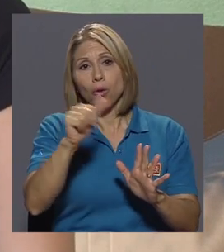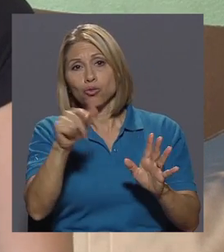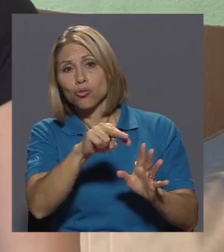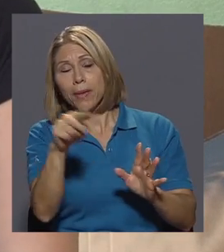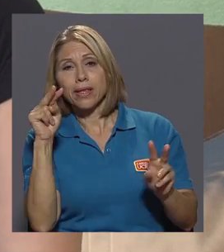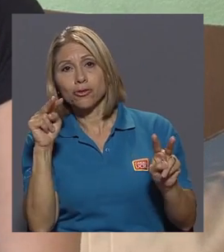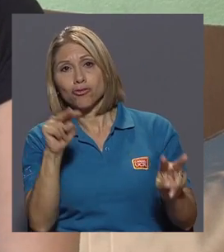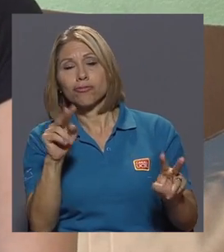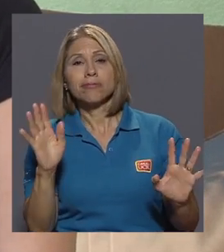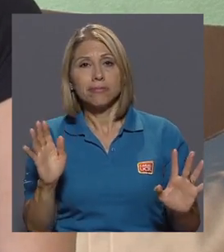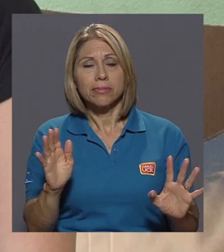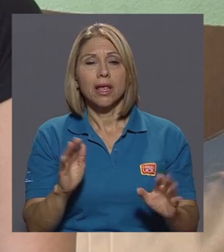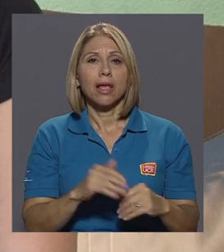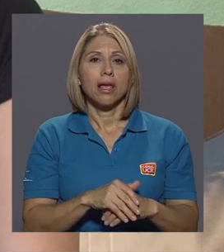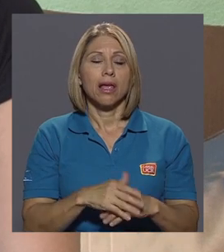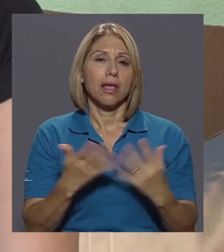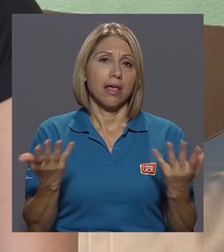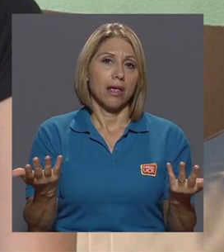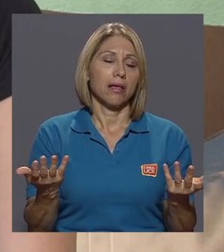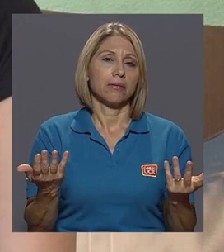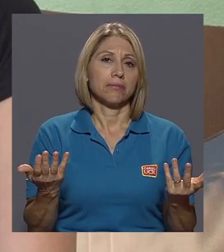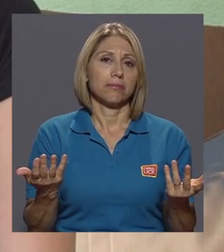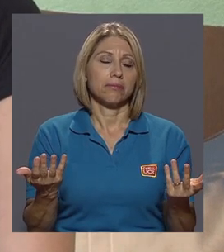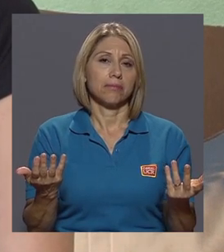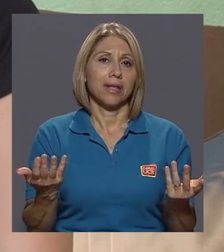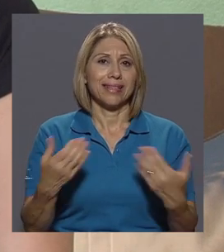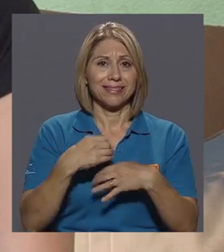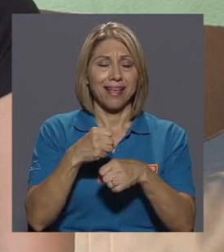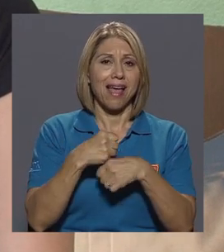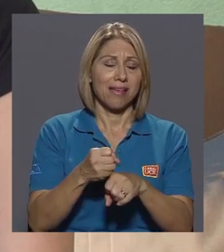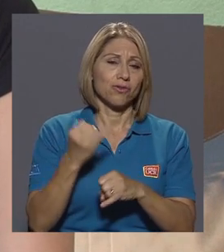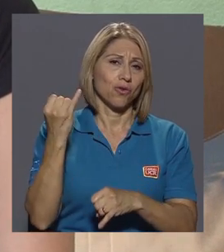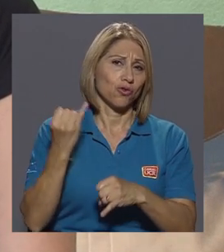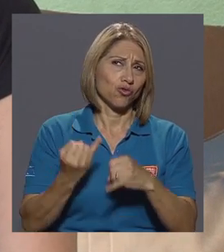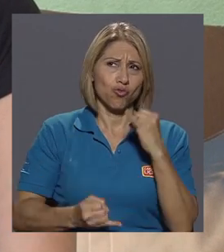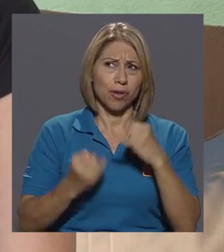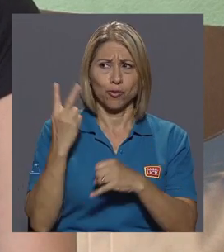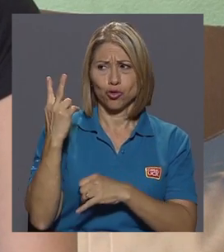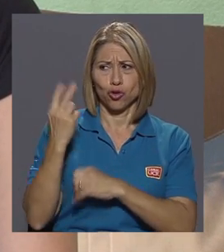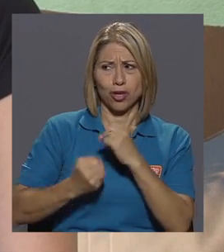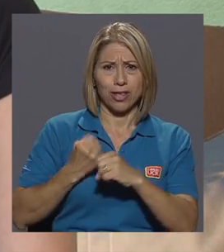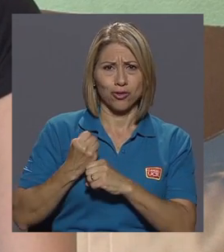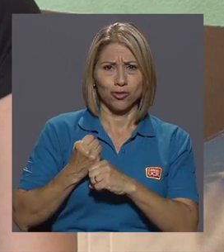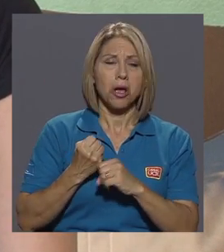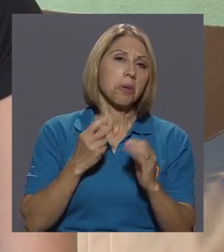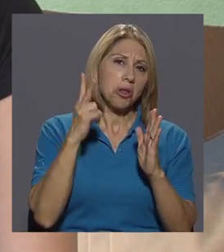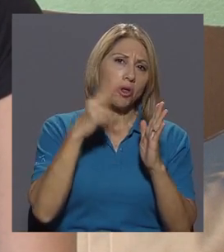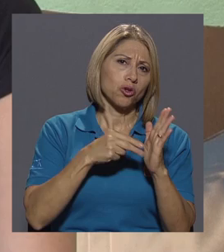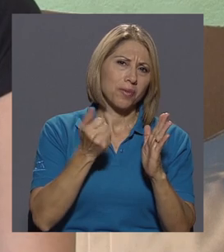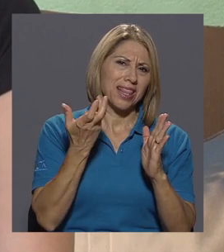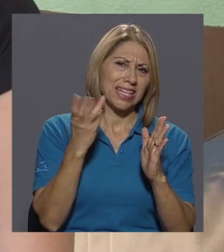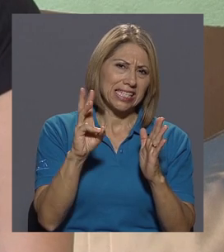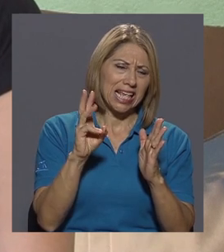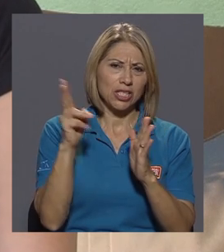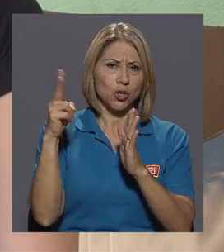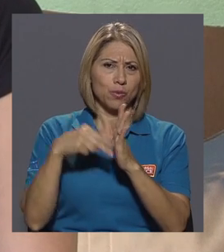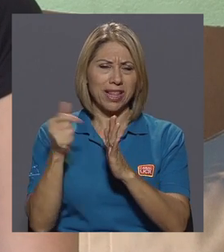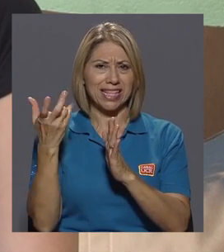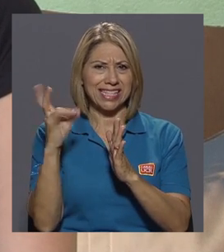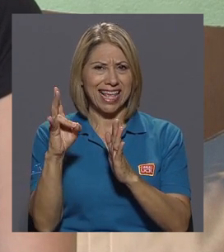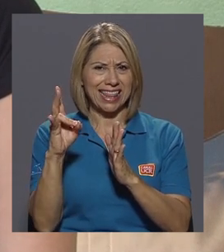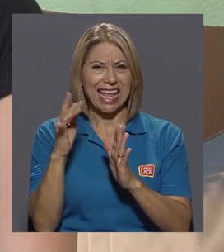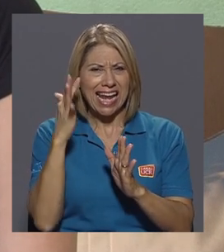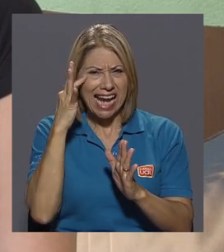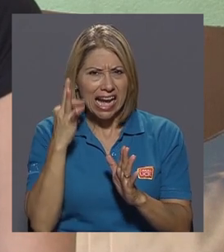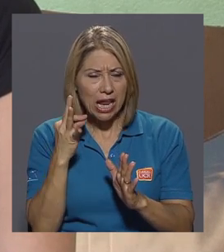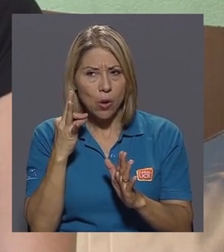demás compañeros bueno se ha hecho los últimos dos años para 2016 y 2017 si no me equivoco en